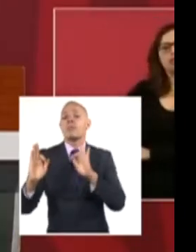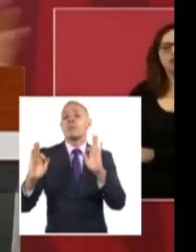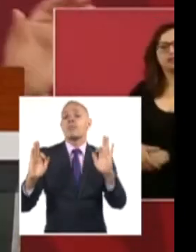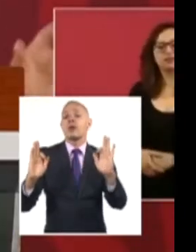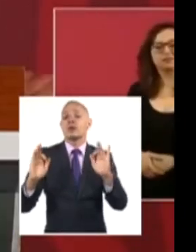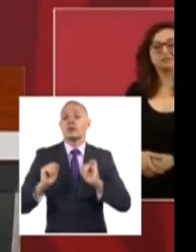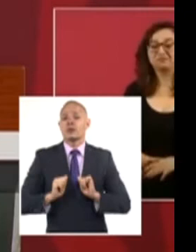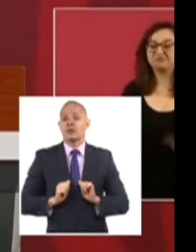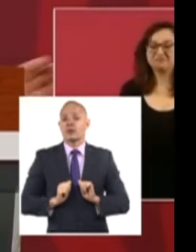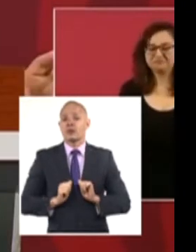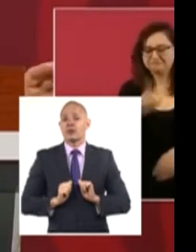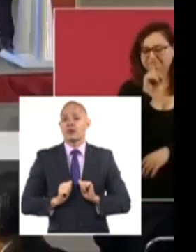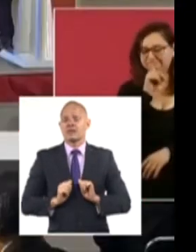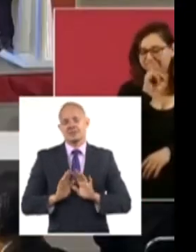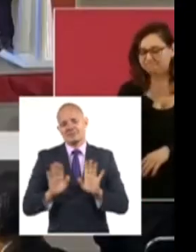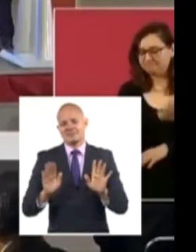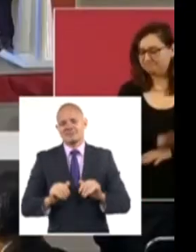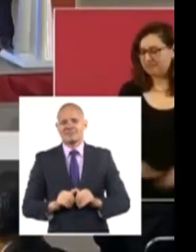y ya